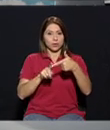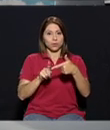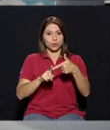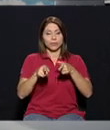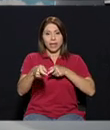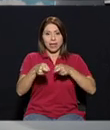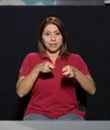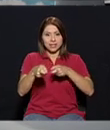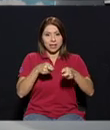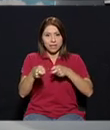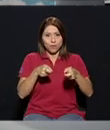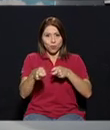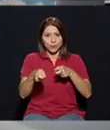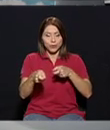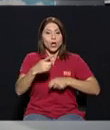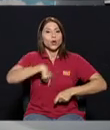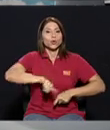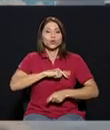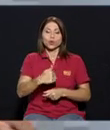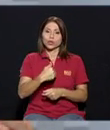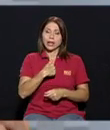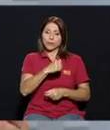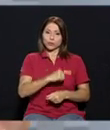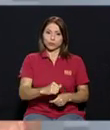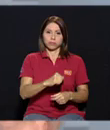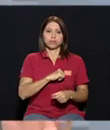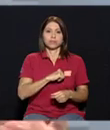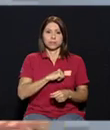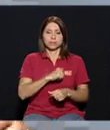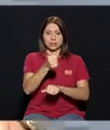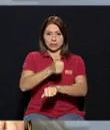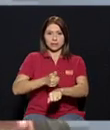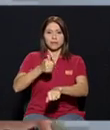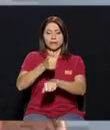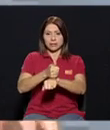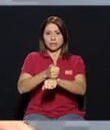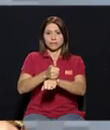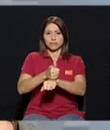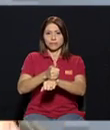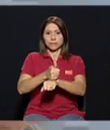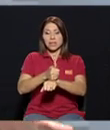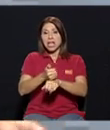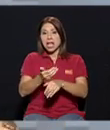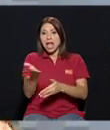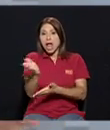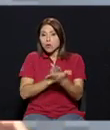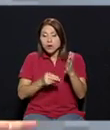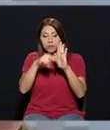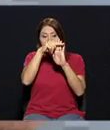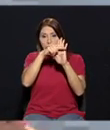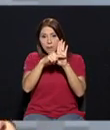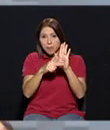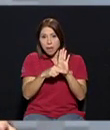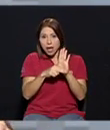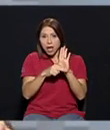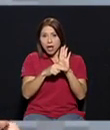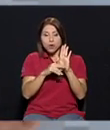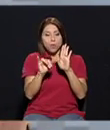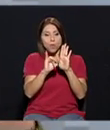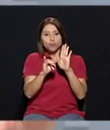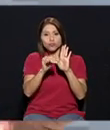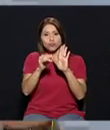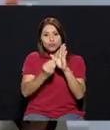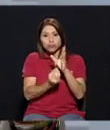administrativo, es decir, nosotros tenemos la potestad de definir incluso cierta normativa y cierto estatuto